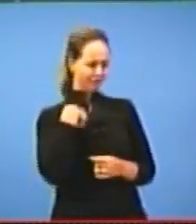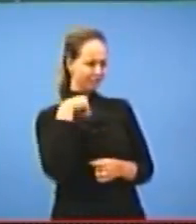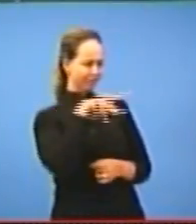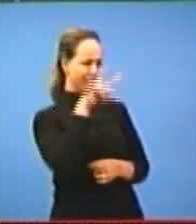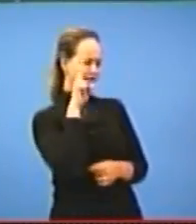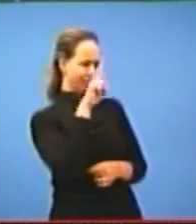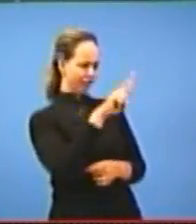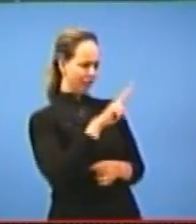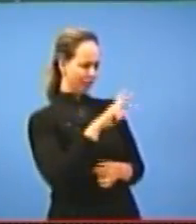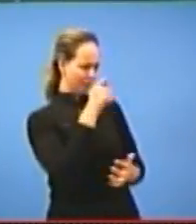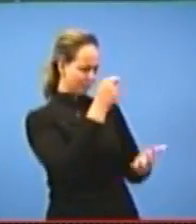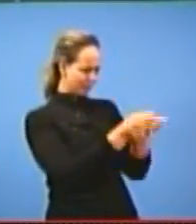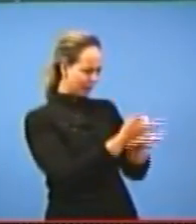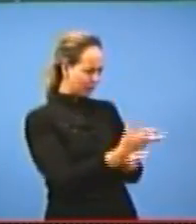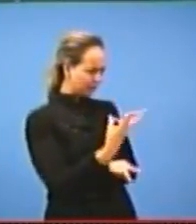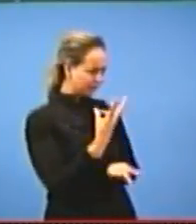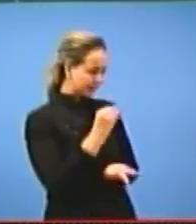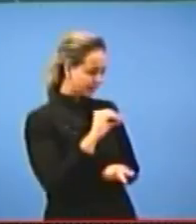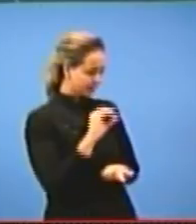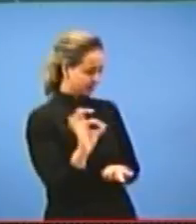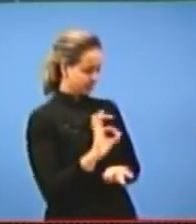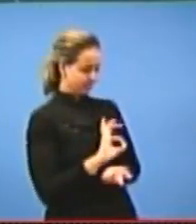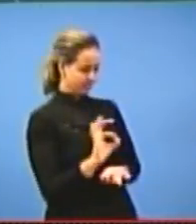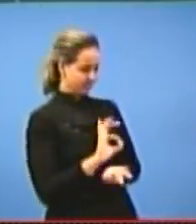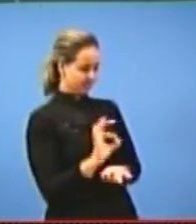¿Viste? El precio que dieron por mi hijo.